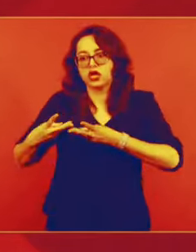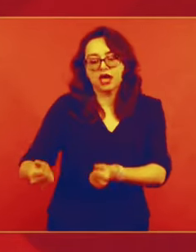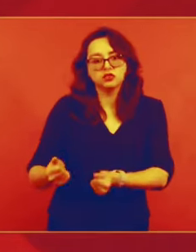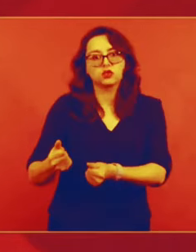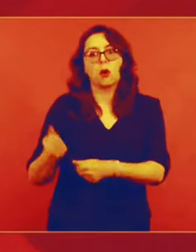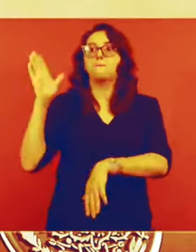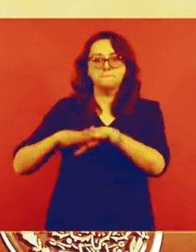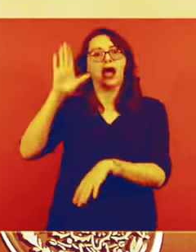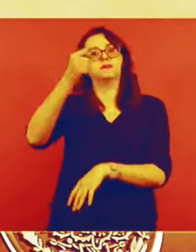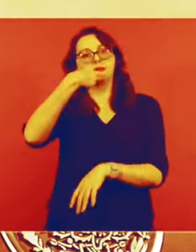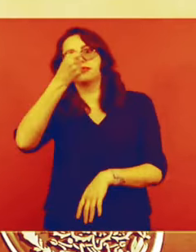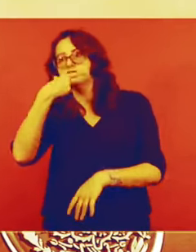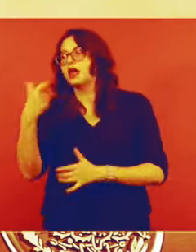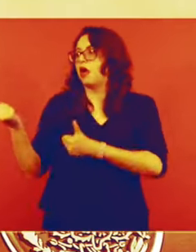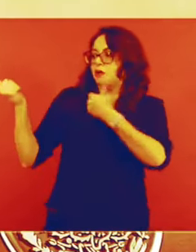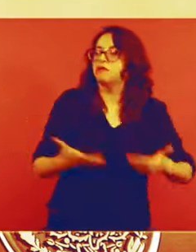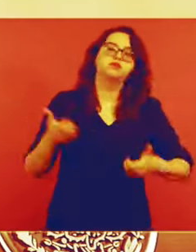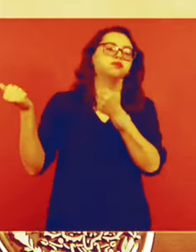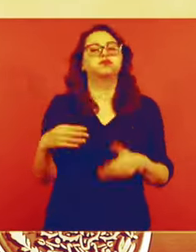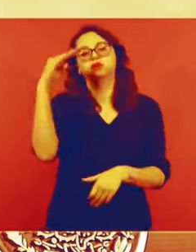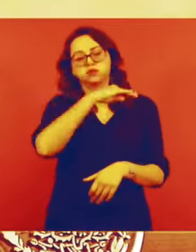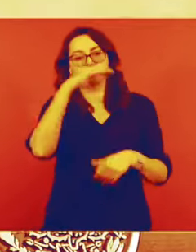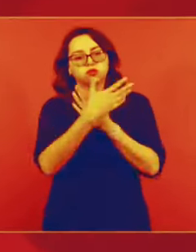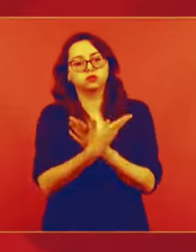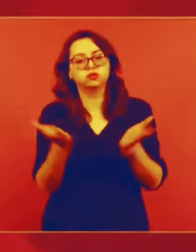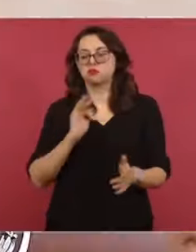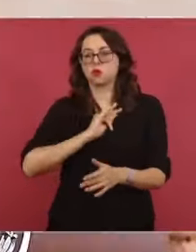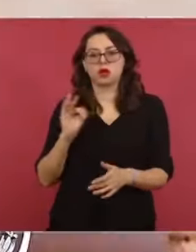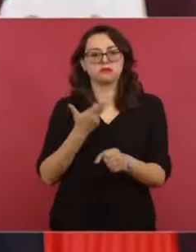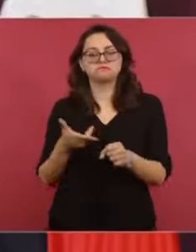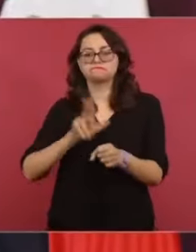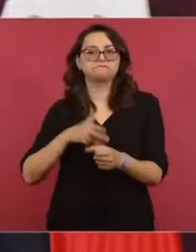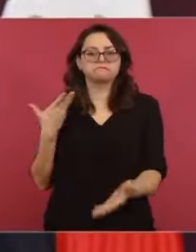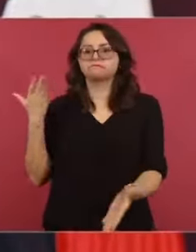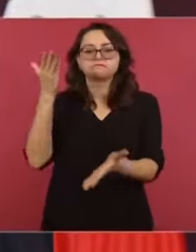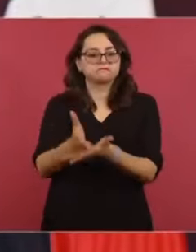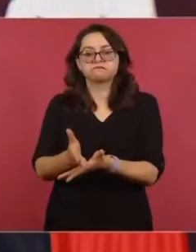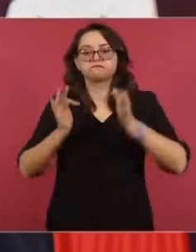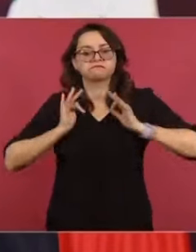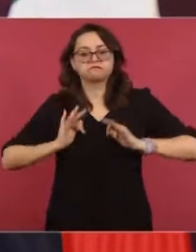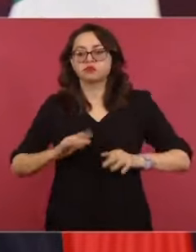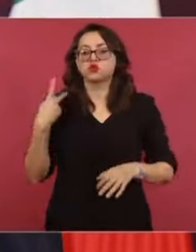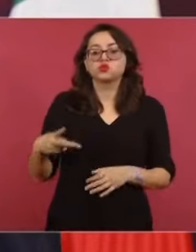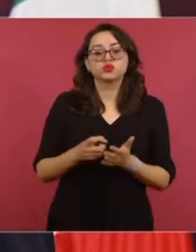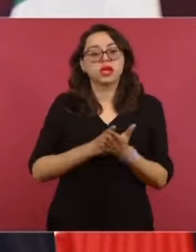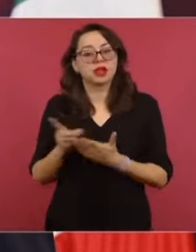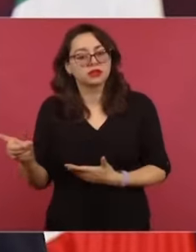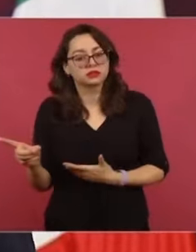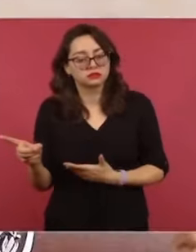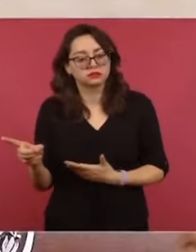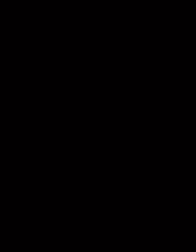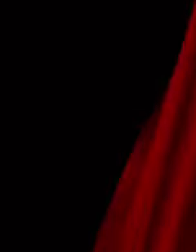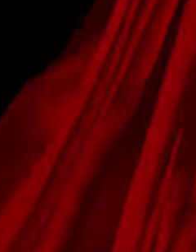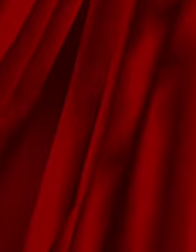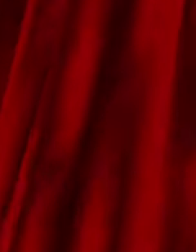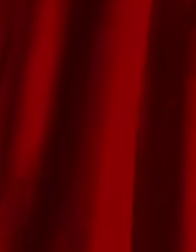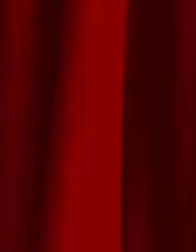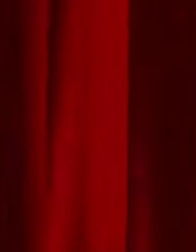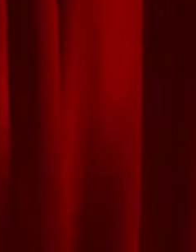medicamentos y garantizar que sean gratuitos para toda la población que la salud no sea un privilegio sino un